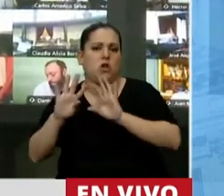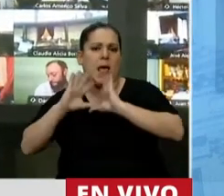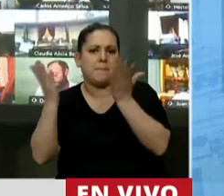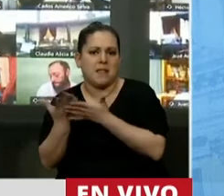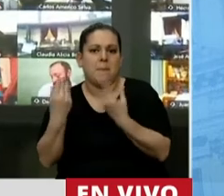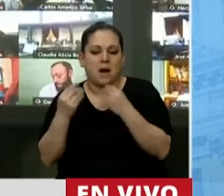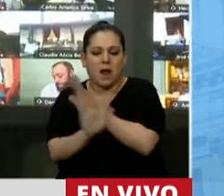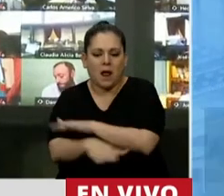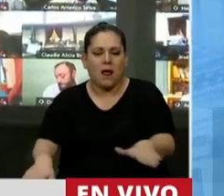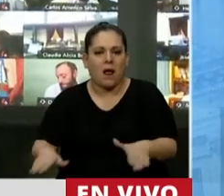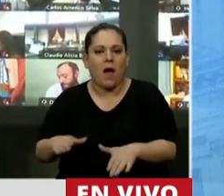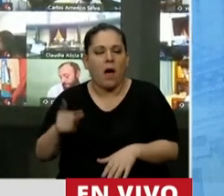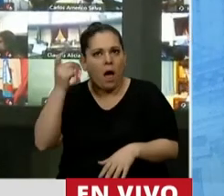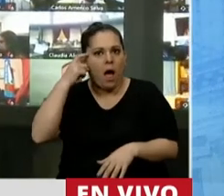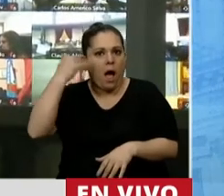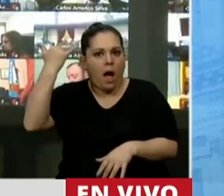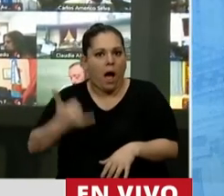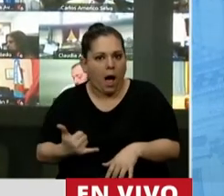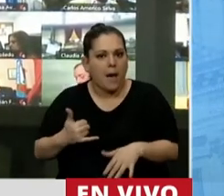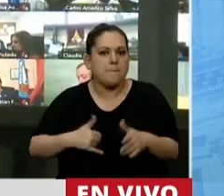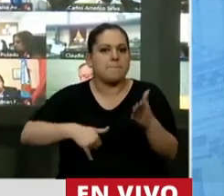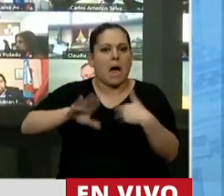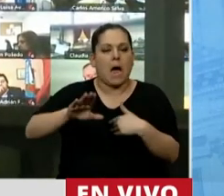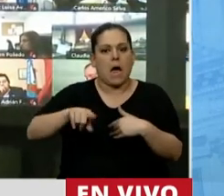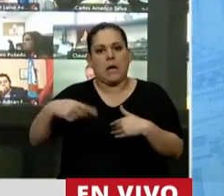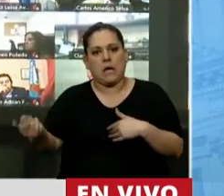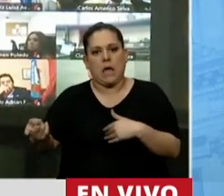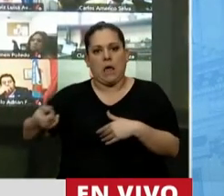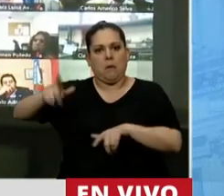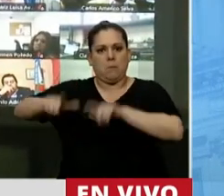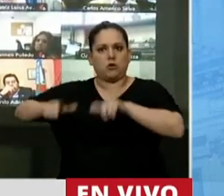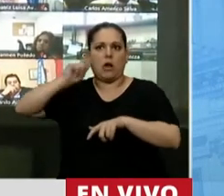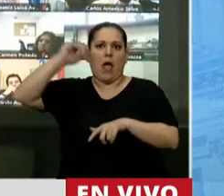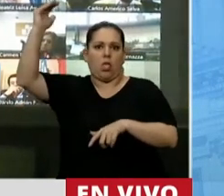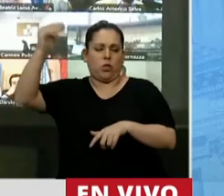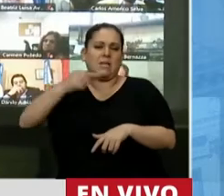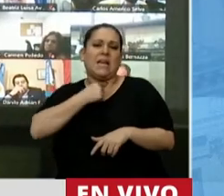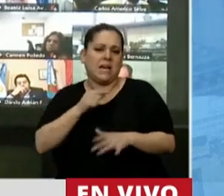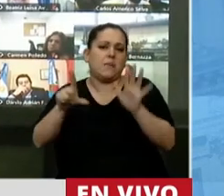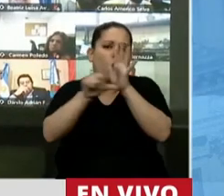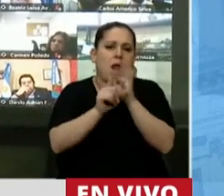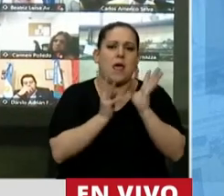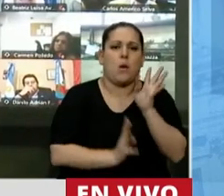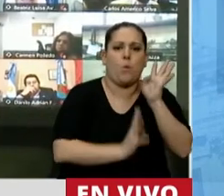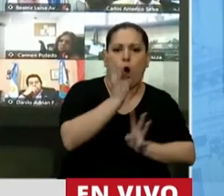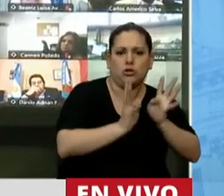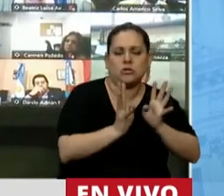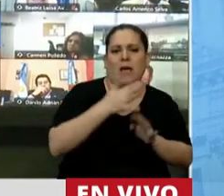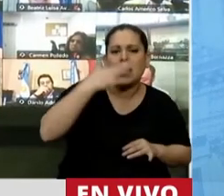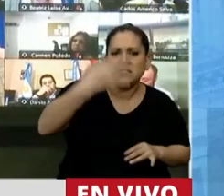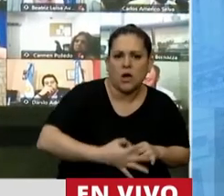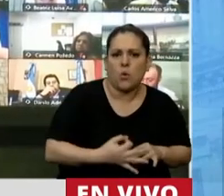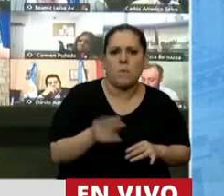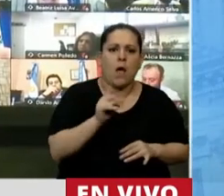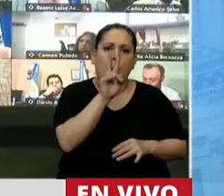vengan con muchísima más conciencia que la que tienen aquí. Queremos una ley de bosques que este Congreso la cumpla, que no le destine